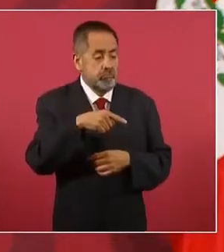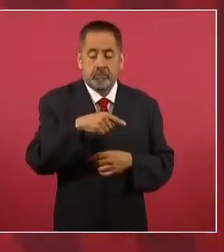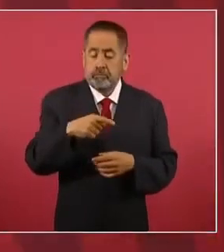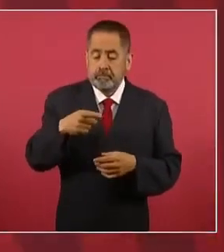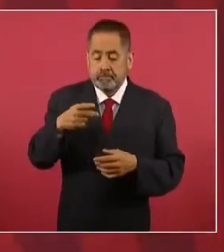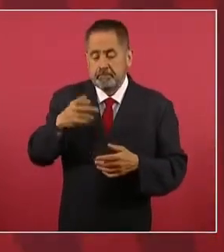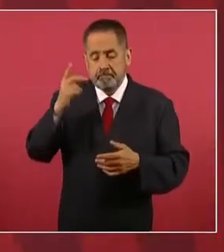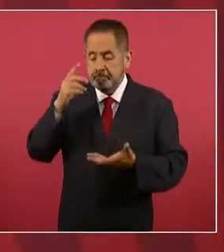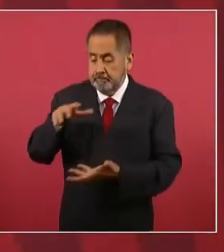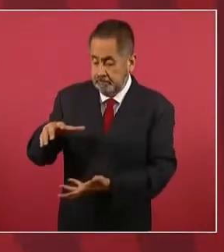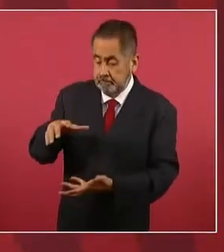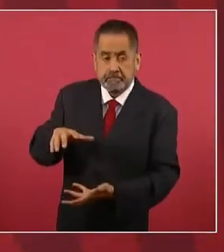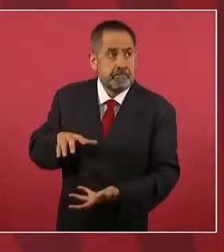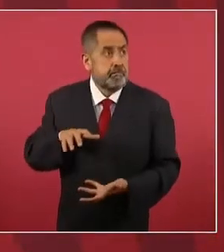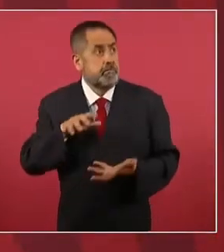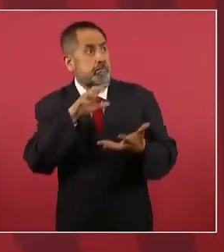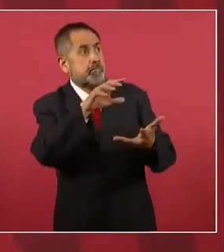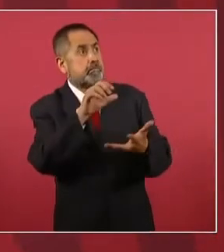extranjeros